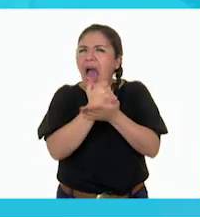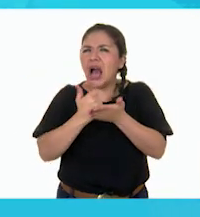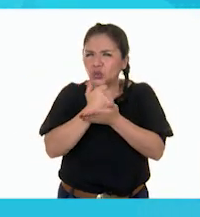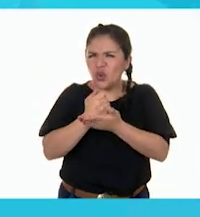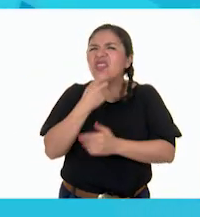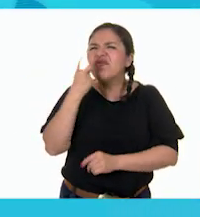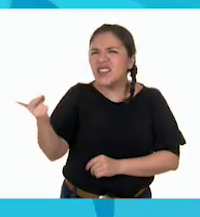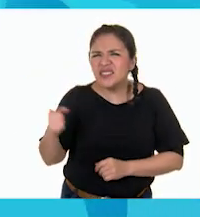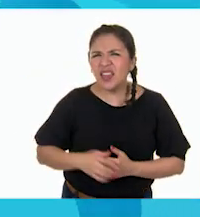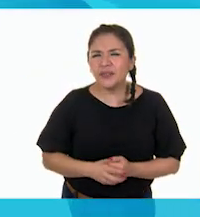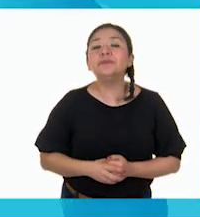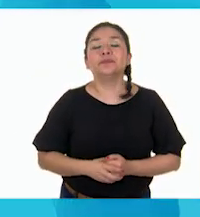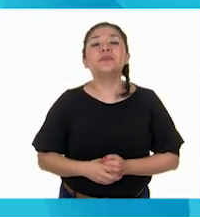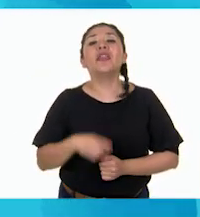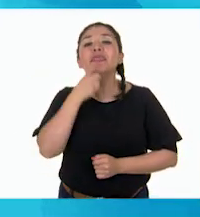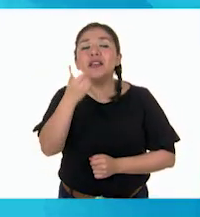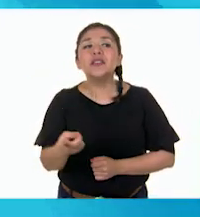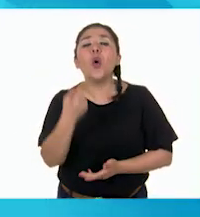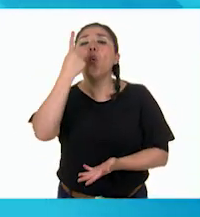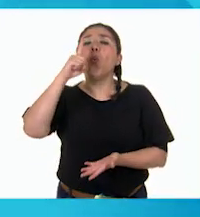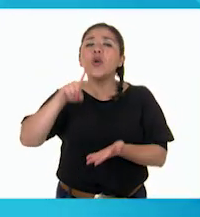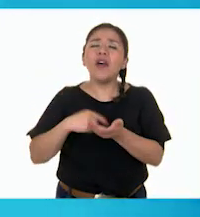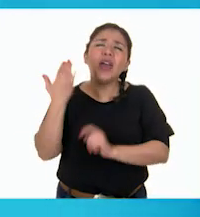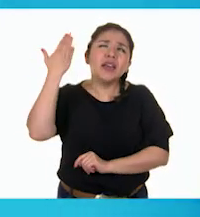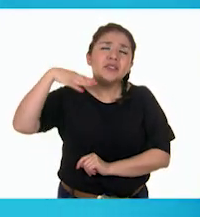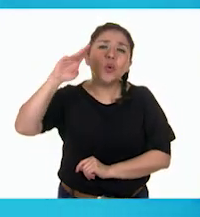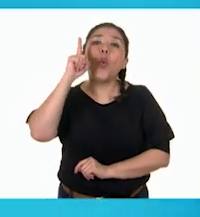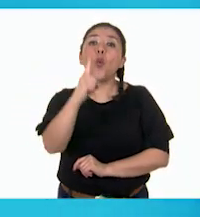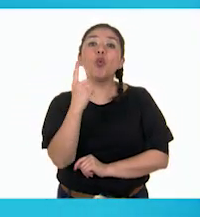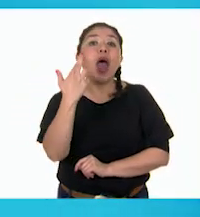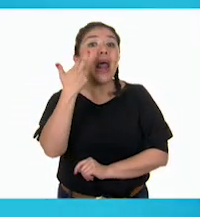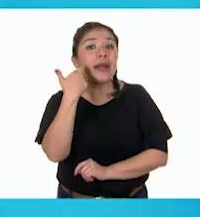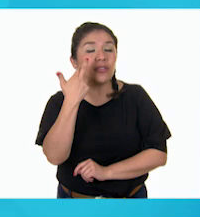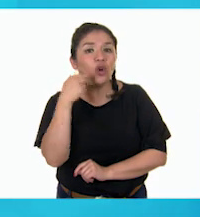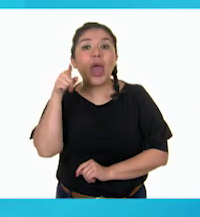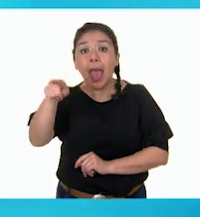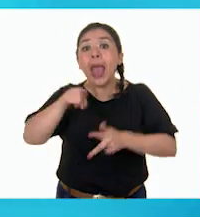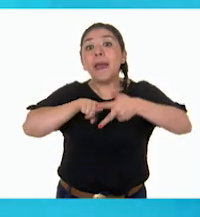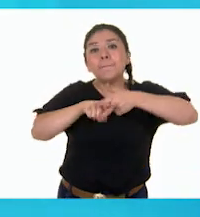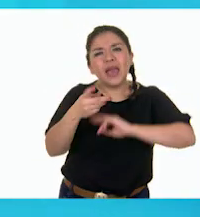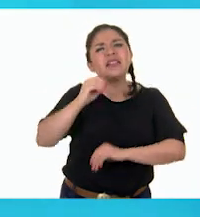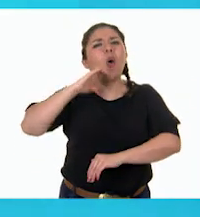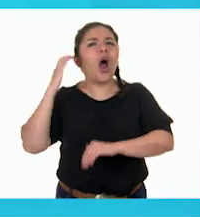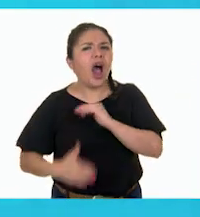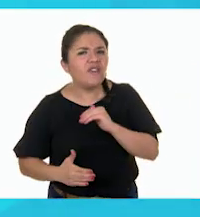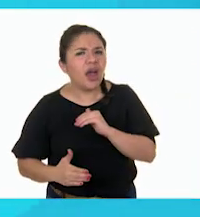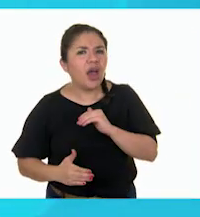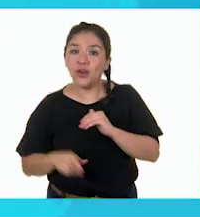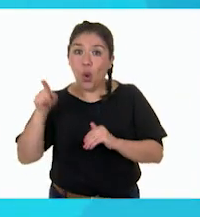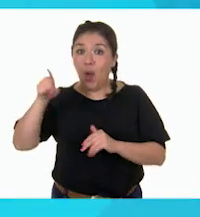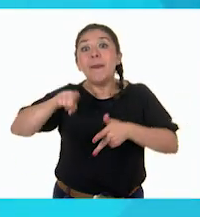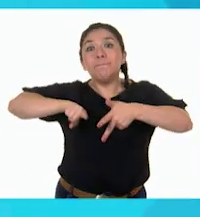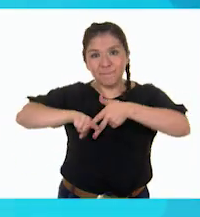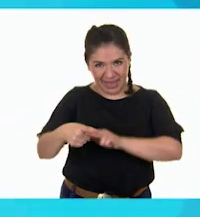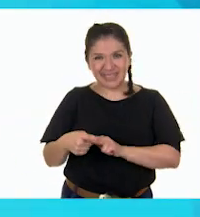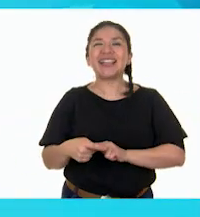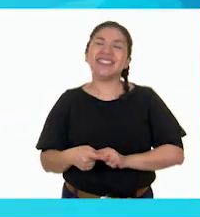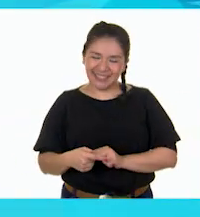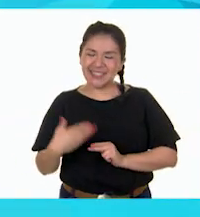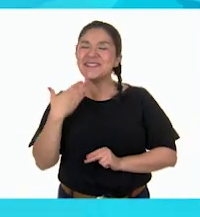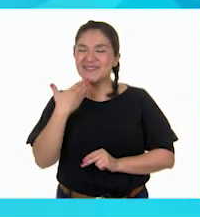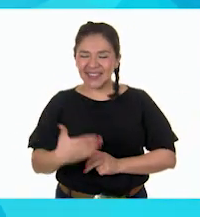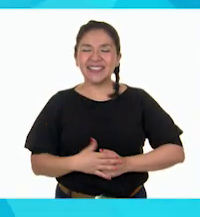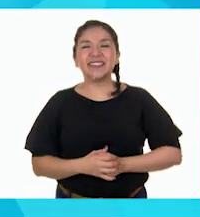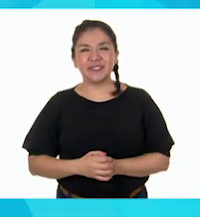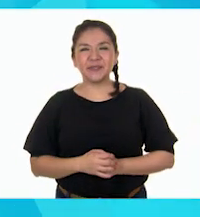Sí, dice, érase una vez un ratón. ¿Es la frase inicial o la final? Ah, es la frase inicial. Perfecto,